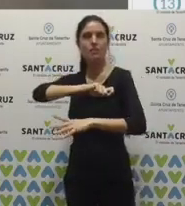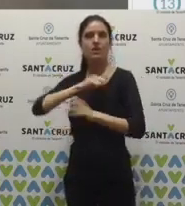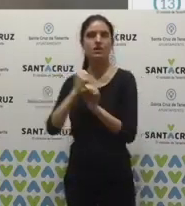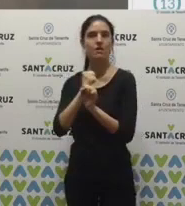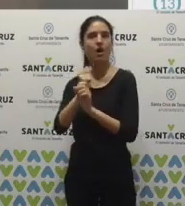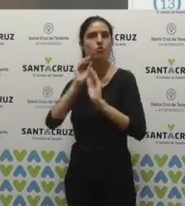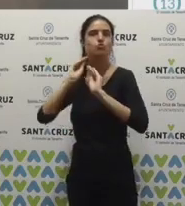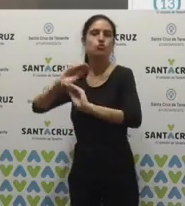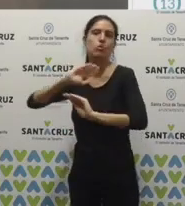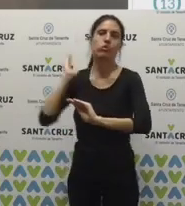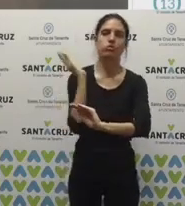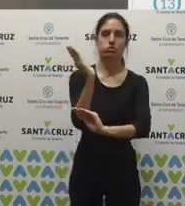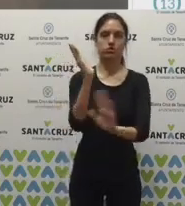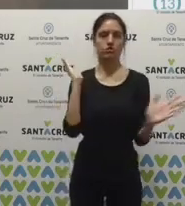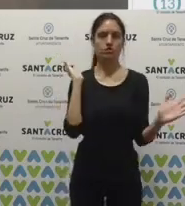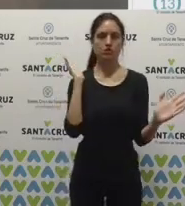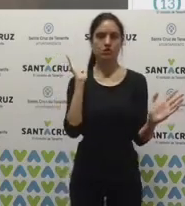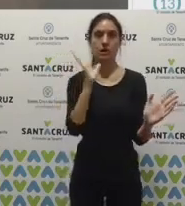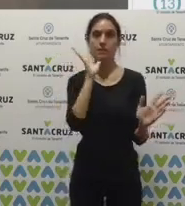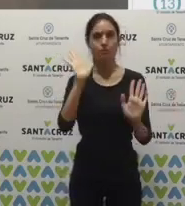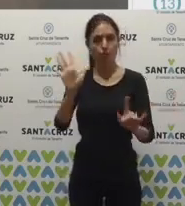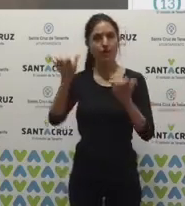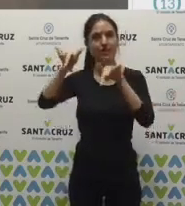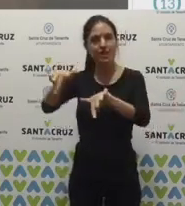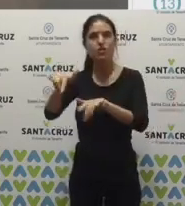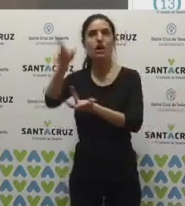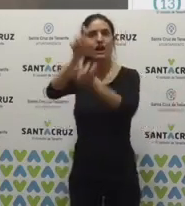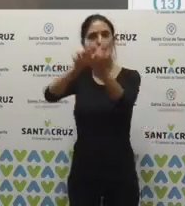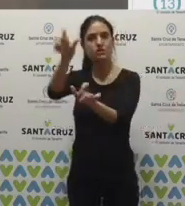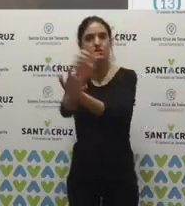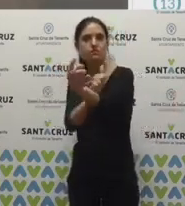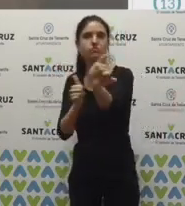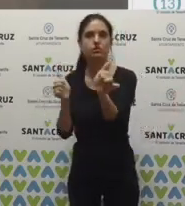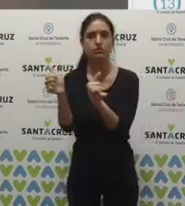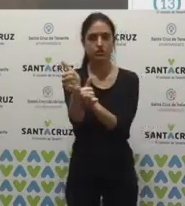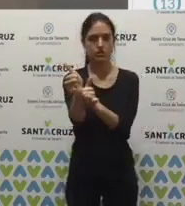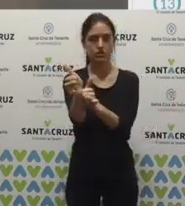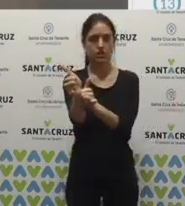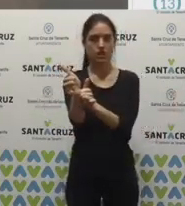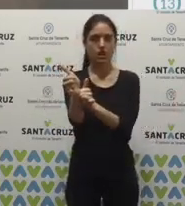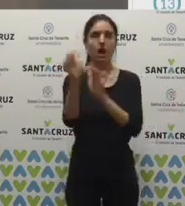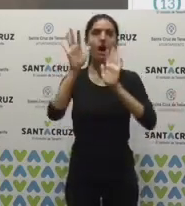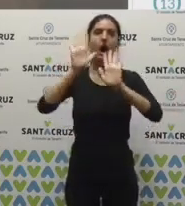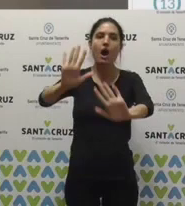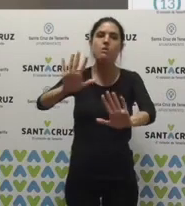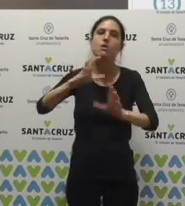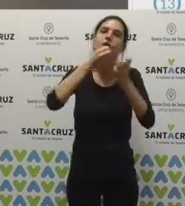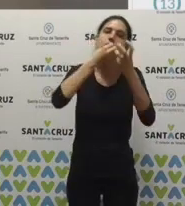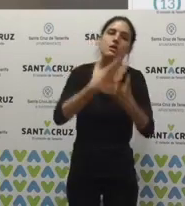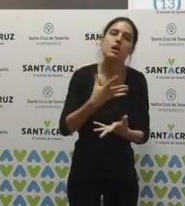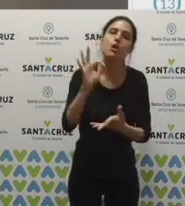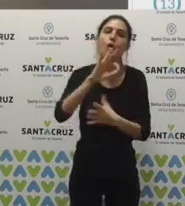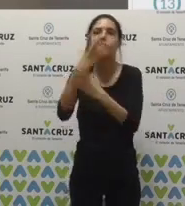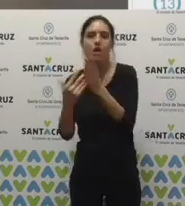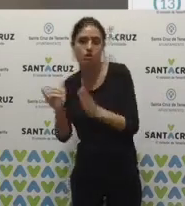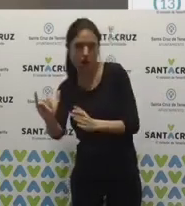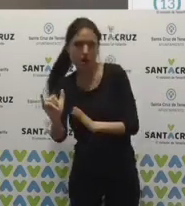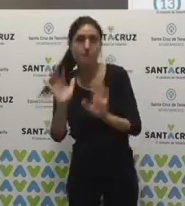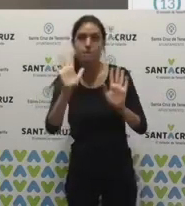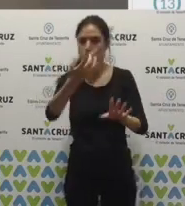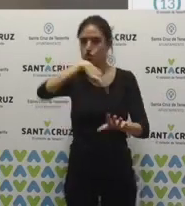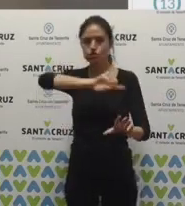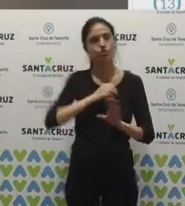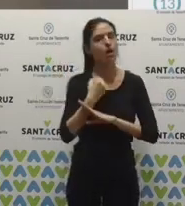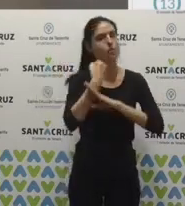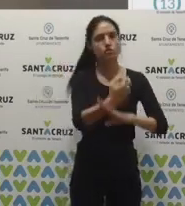aciertos y errores ha priorizado a las personas si lo que pretenden es seguir generando crispación con nosotras no cuenten con esta